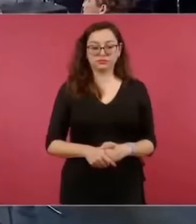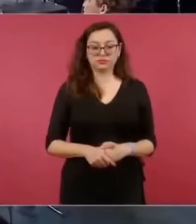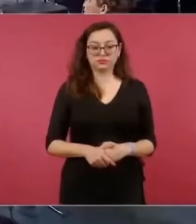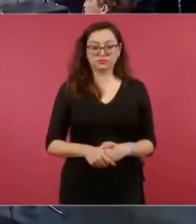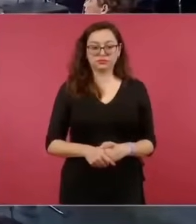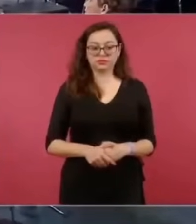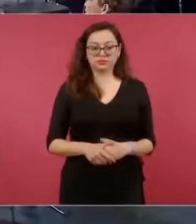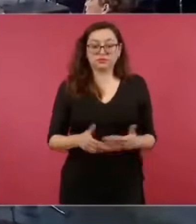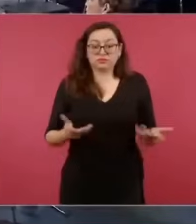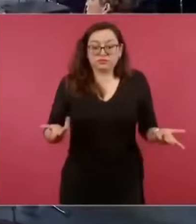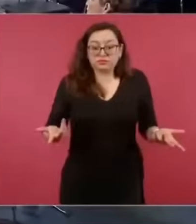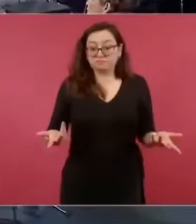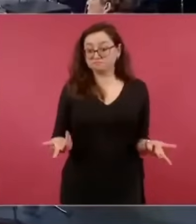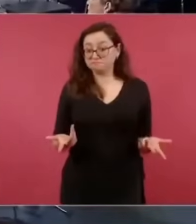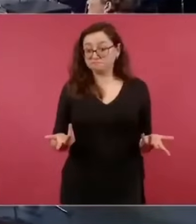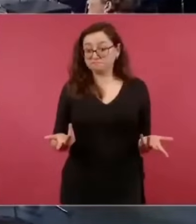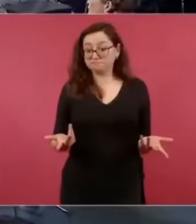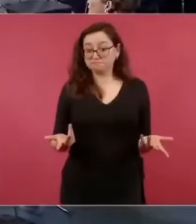Entonces,